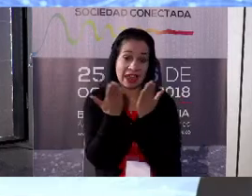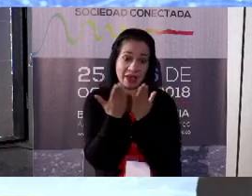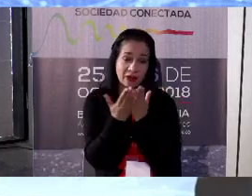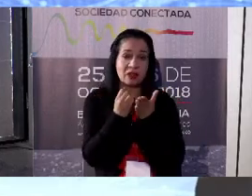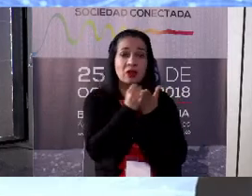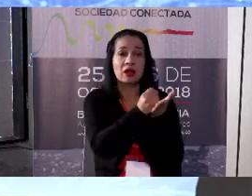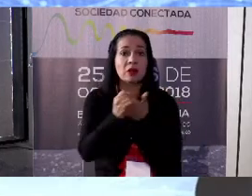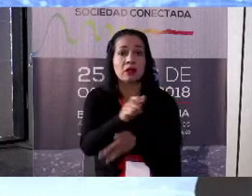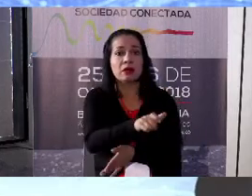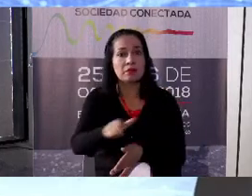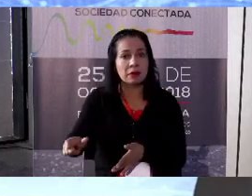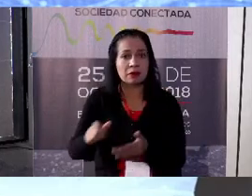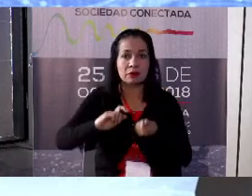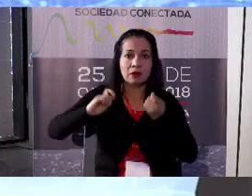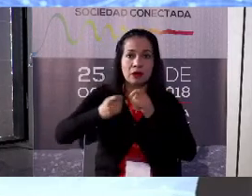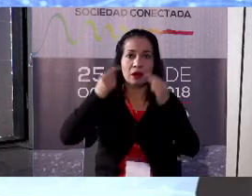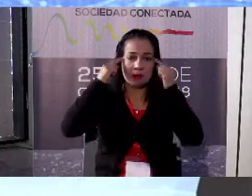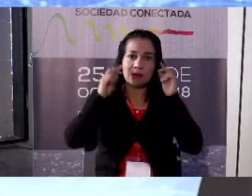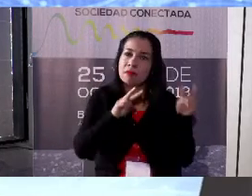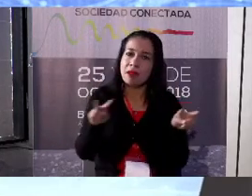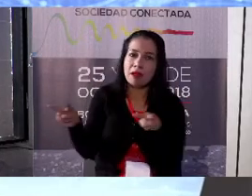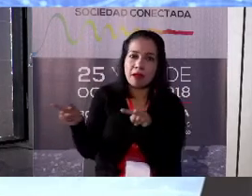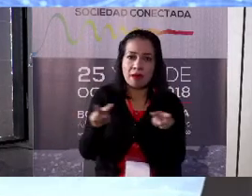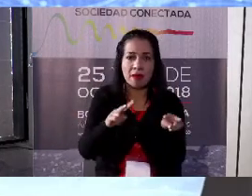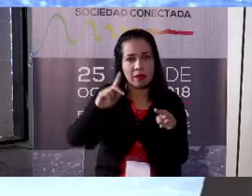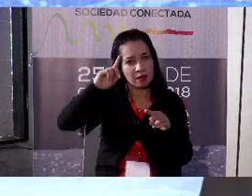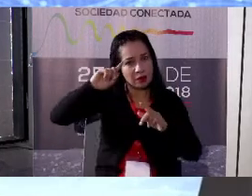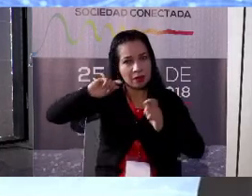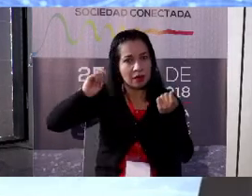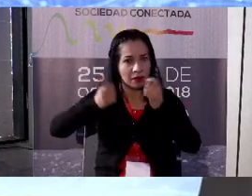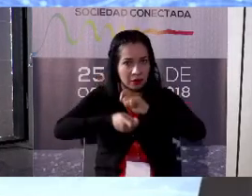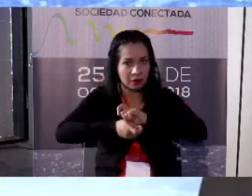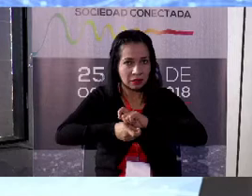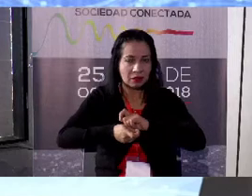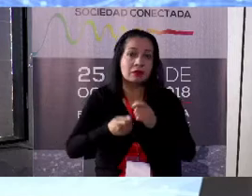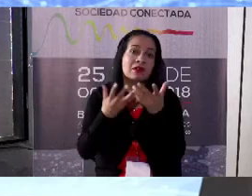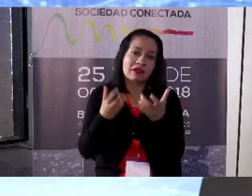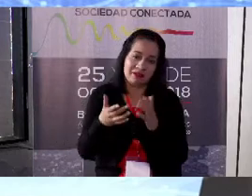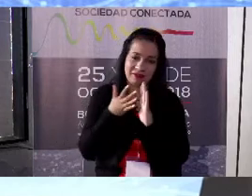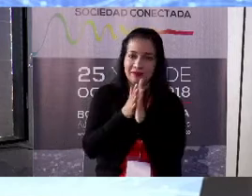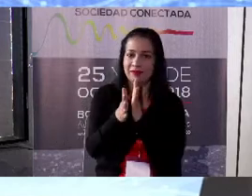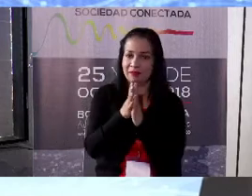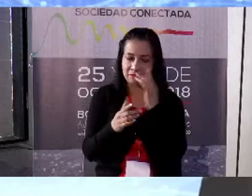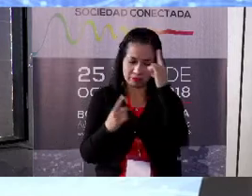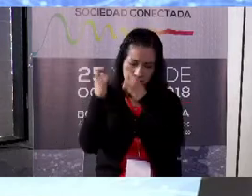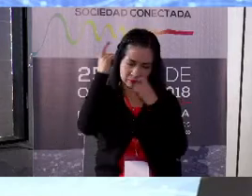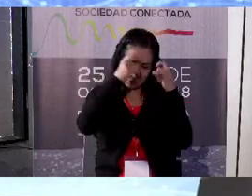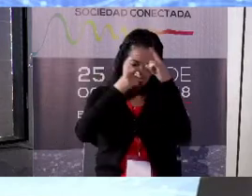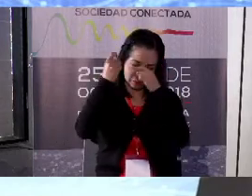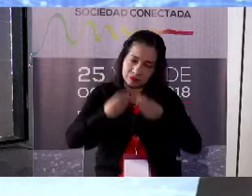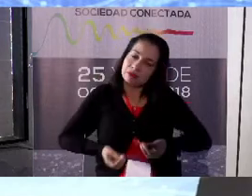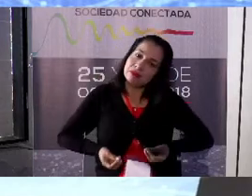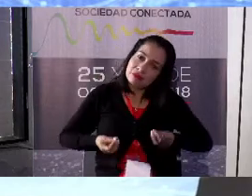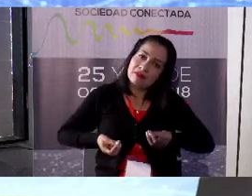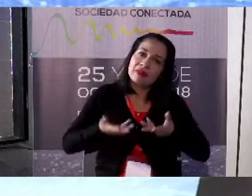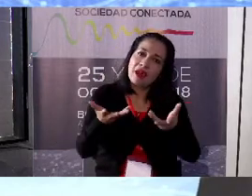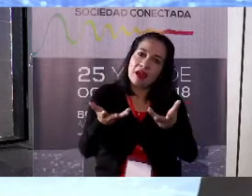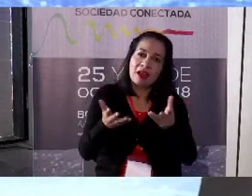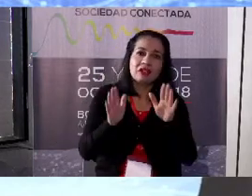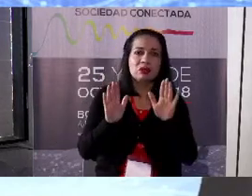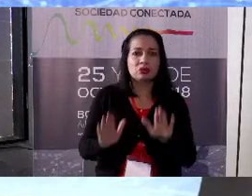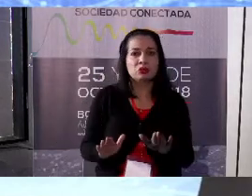mentalidad no sé qué tanto se puede hacer pero pero sí quería compartir con ustedes esta reflexión Más allá de únicamente